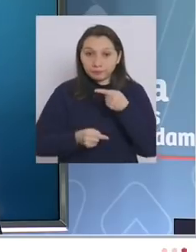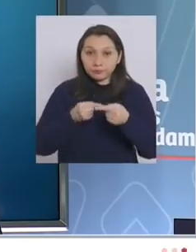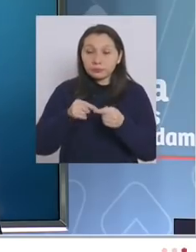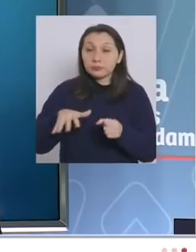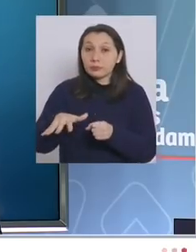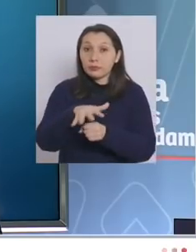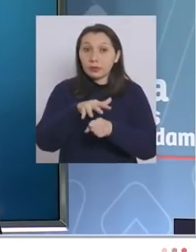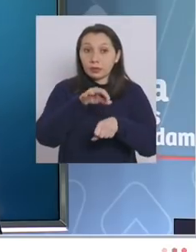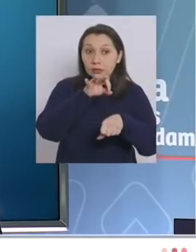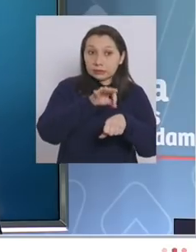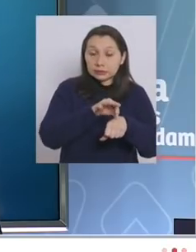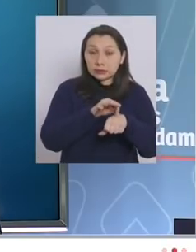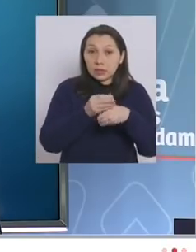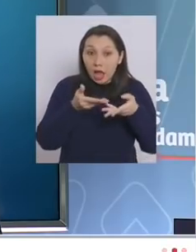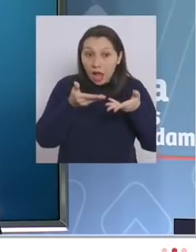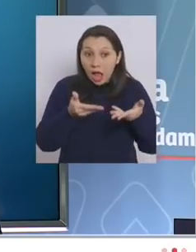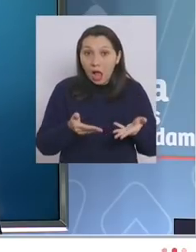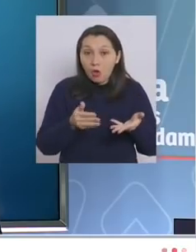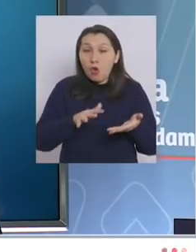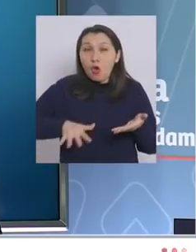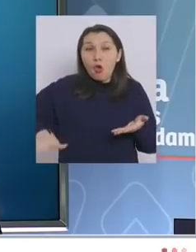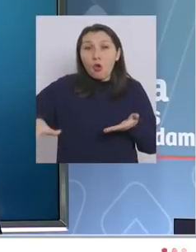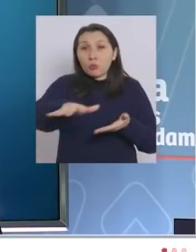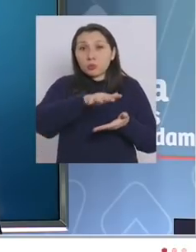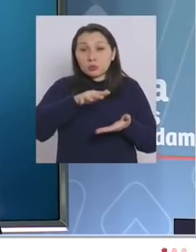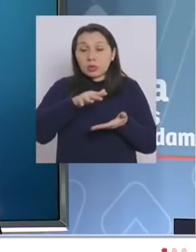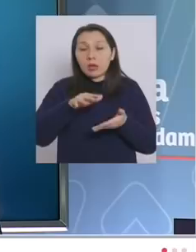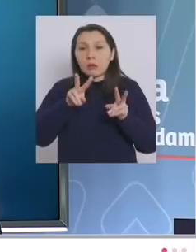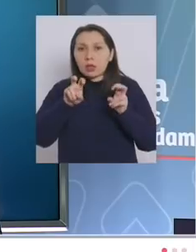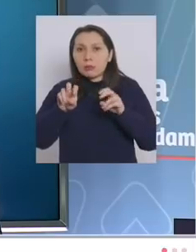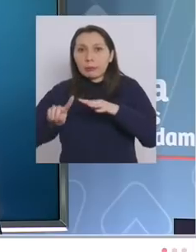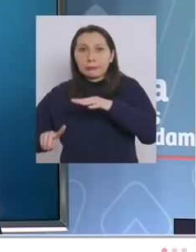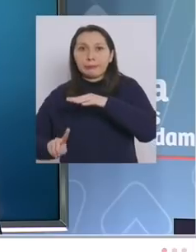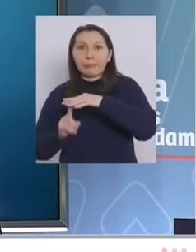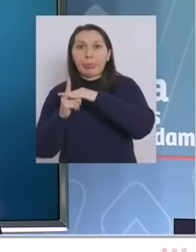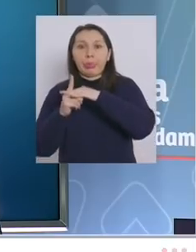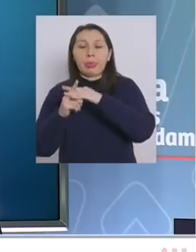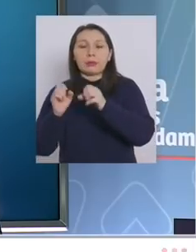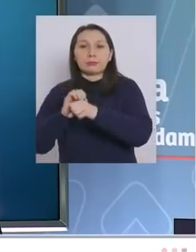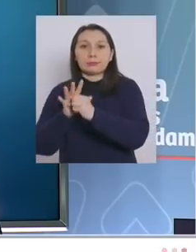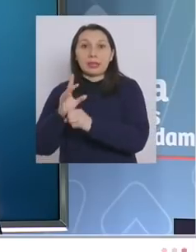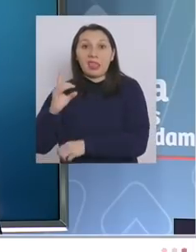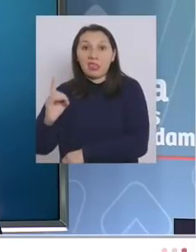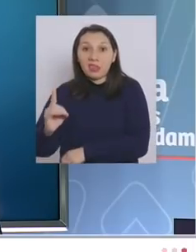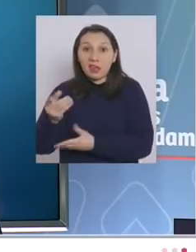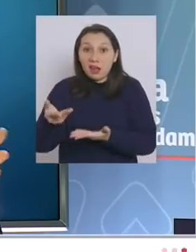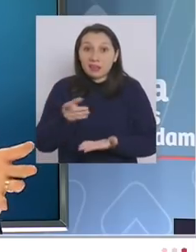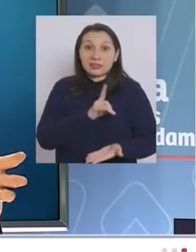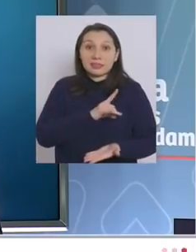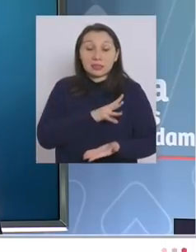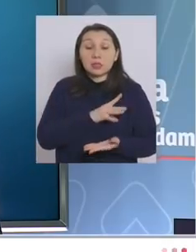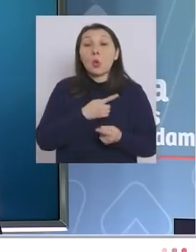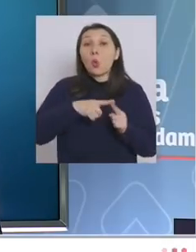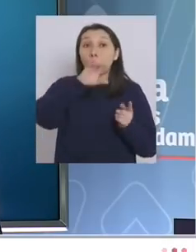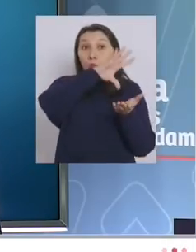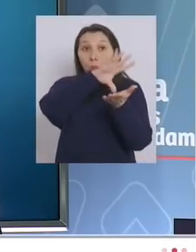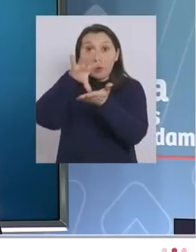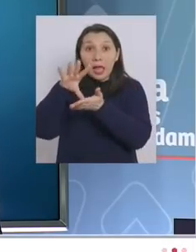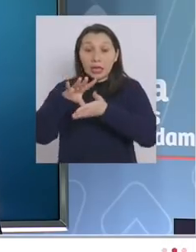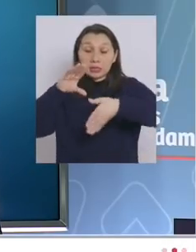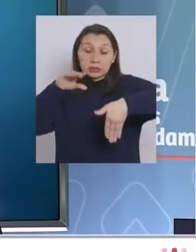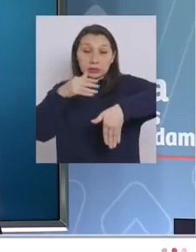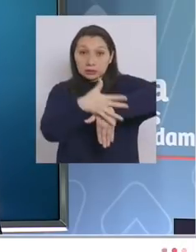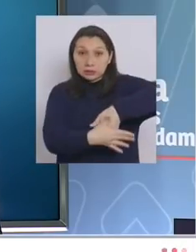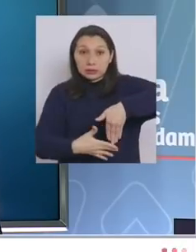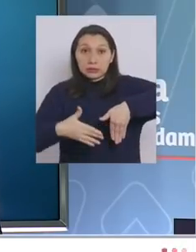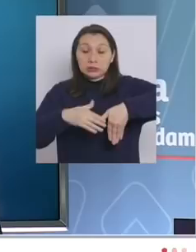la situación epidemiológica en que nos encontramos actualmente por la aparición de la variante Delta en nuestro país y en otros países de la